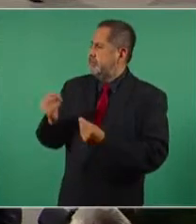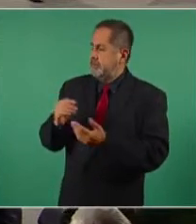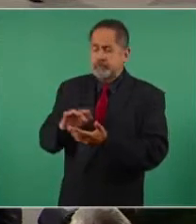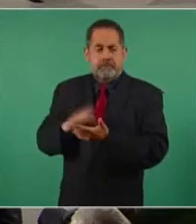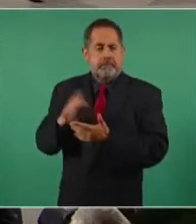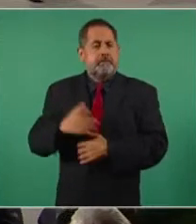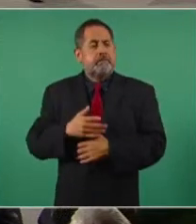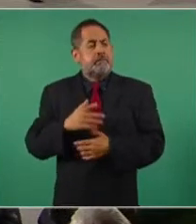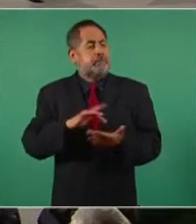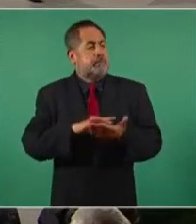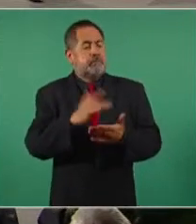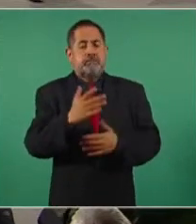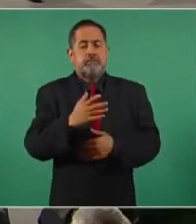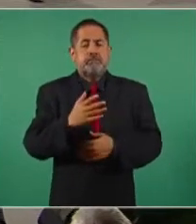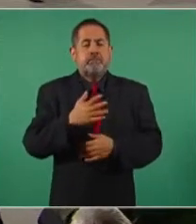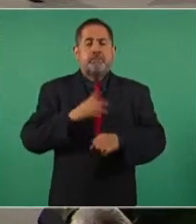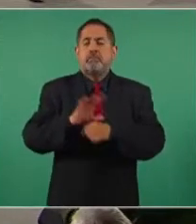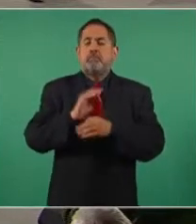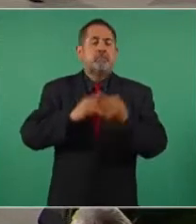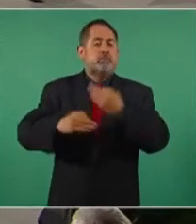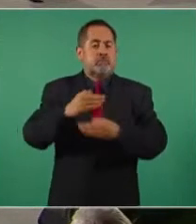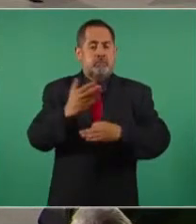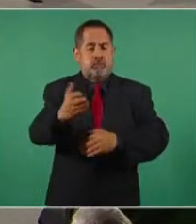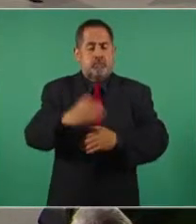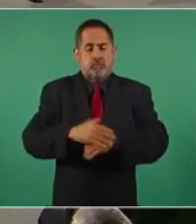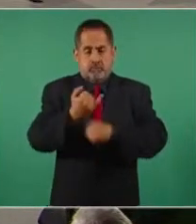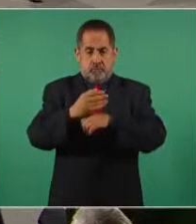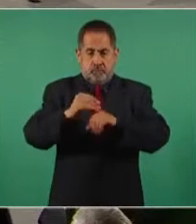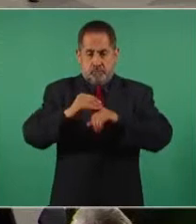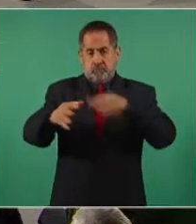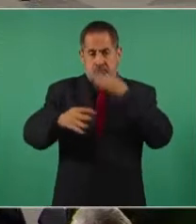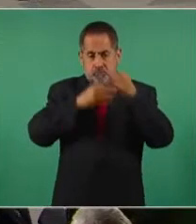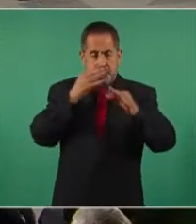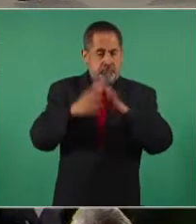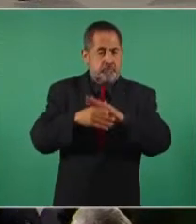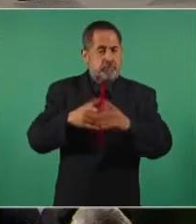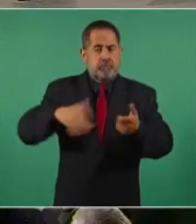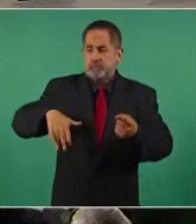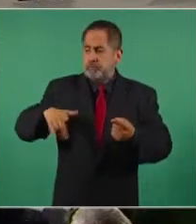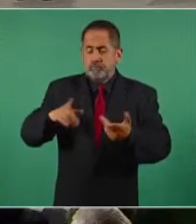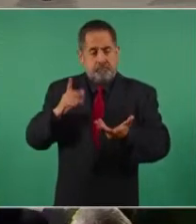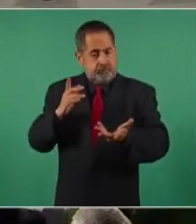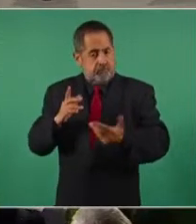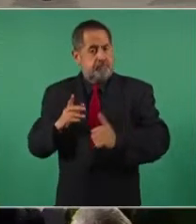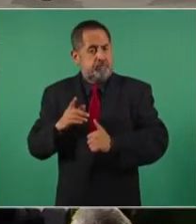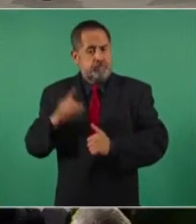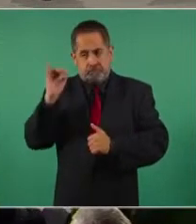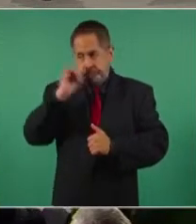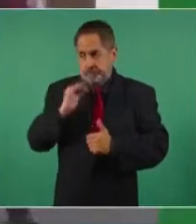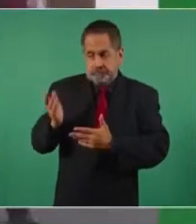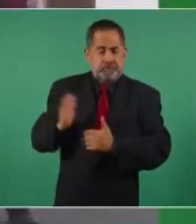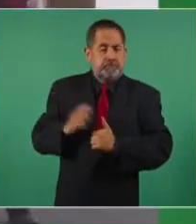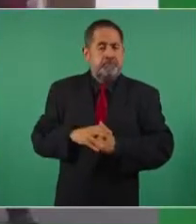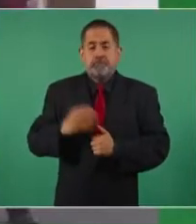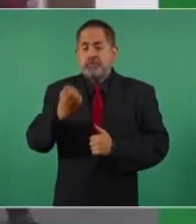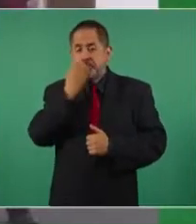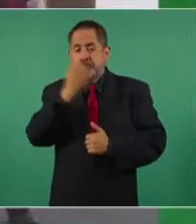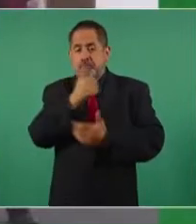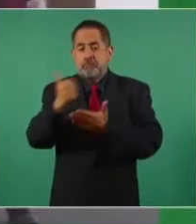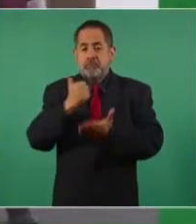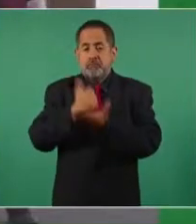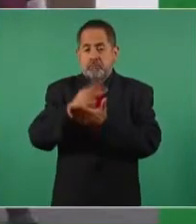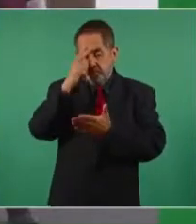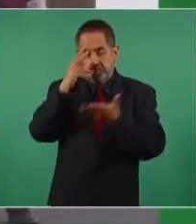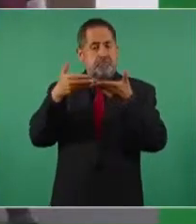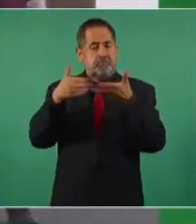días señor presidente buenos días a todos ya todos les informamos como comenta la jefa de las escuelas de la ciudad de méxico están